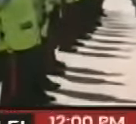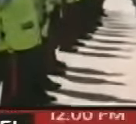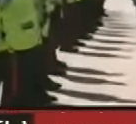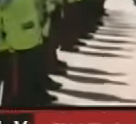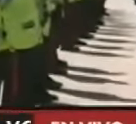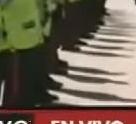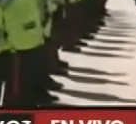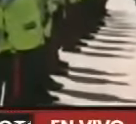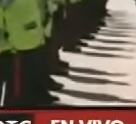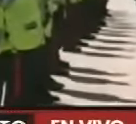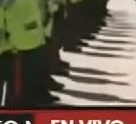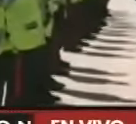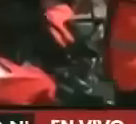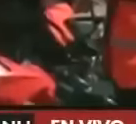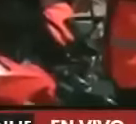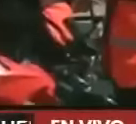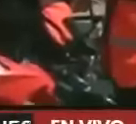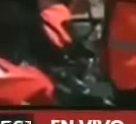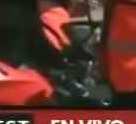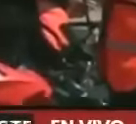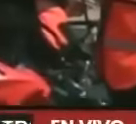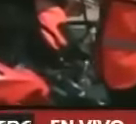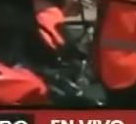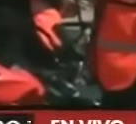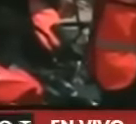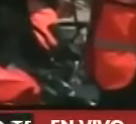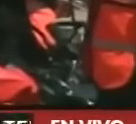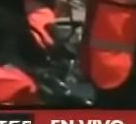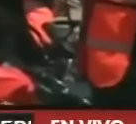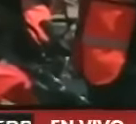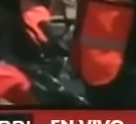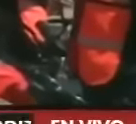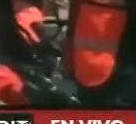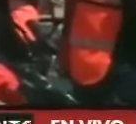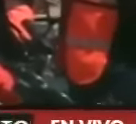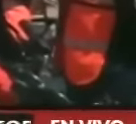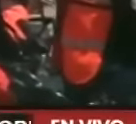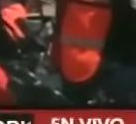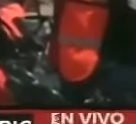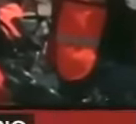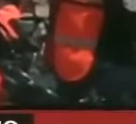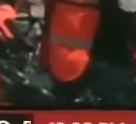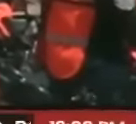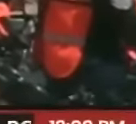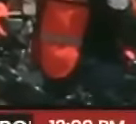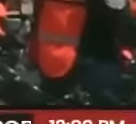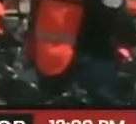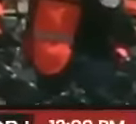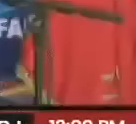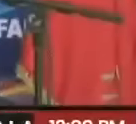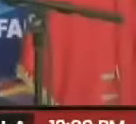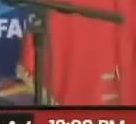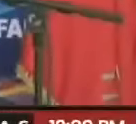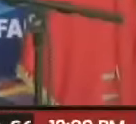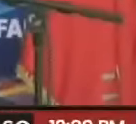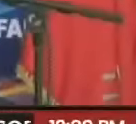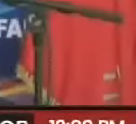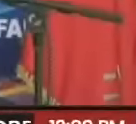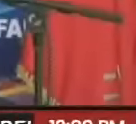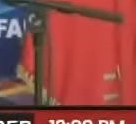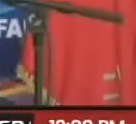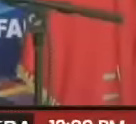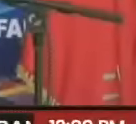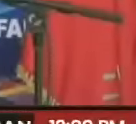fuerza policial, bueno, para también el apoyo al Plan República, en la garantía de la seguridad ciudadana y todas las